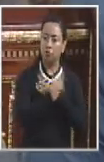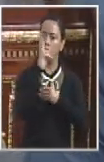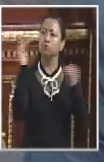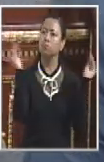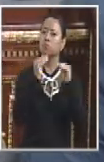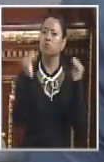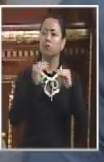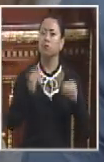debate